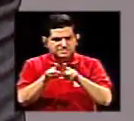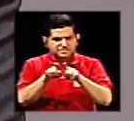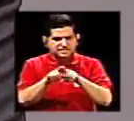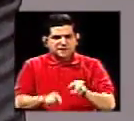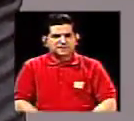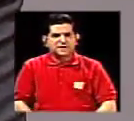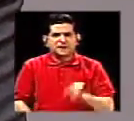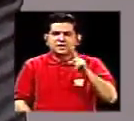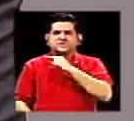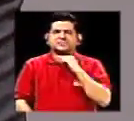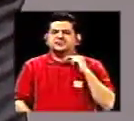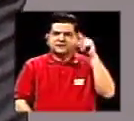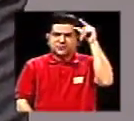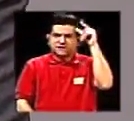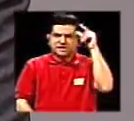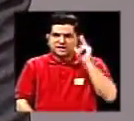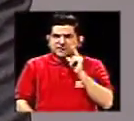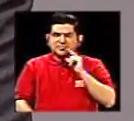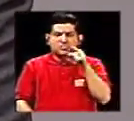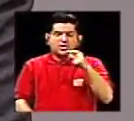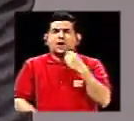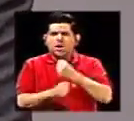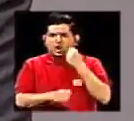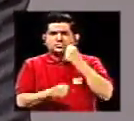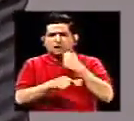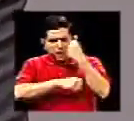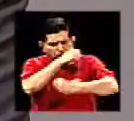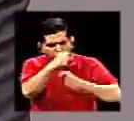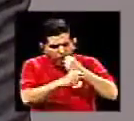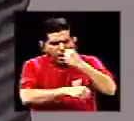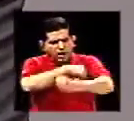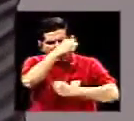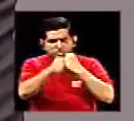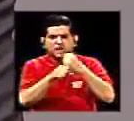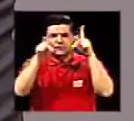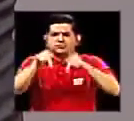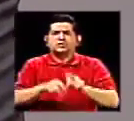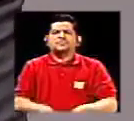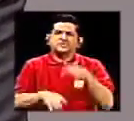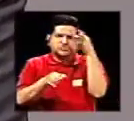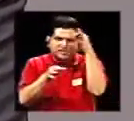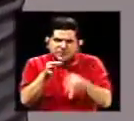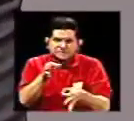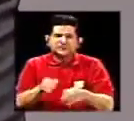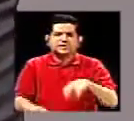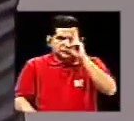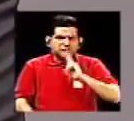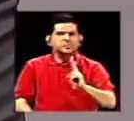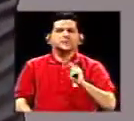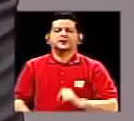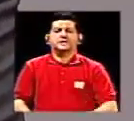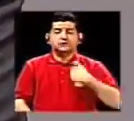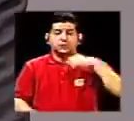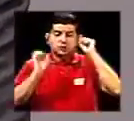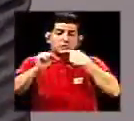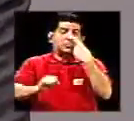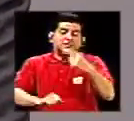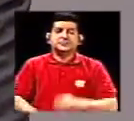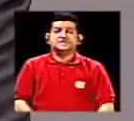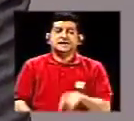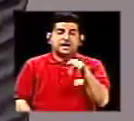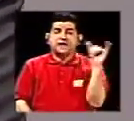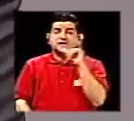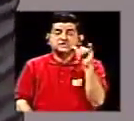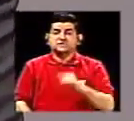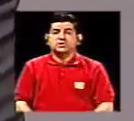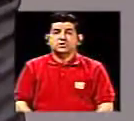en Limón, y ellos vienen con un trabajo de muchos años a nivel de la gente más sencilla, y yo creo que uno podría decir que esto también